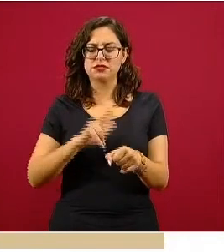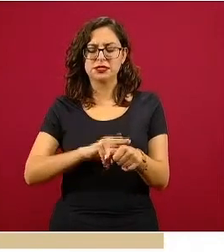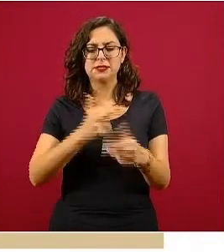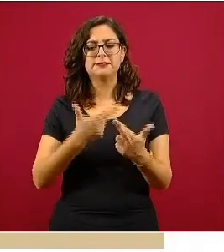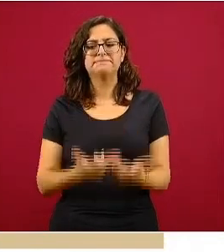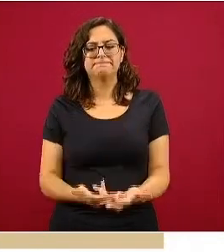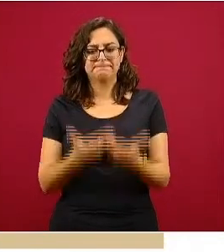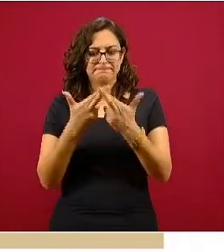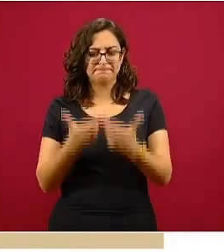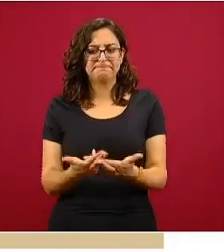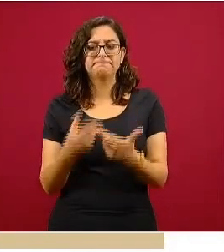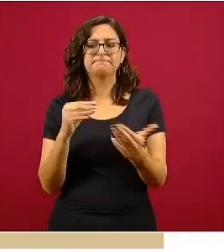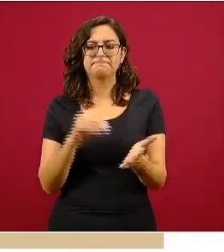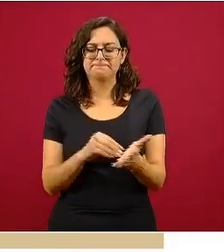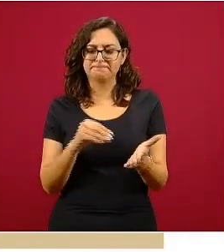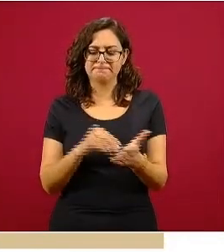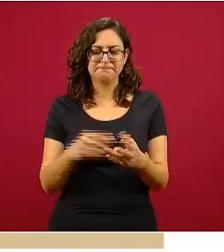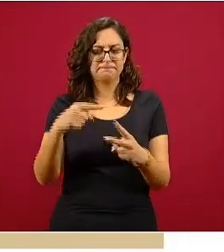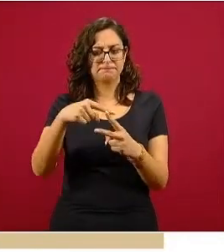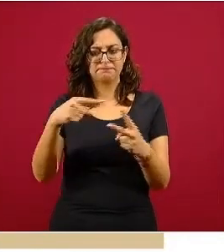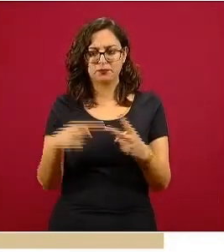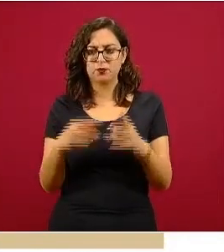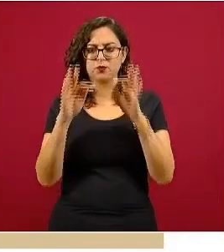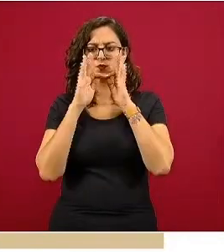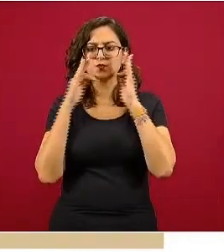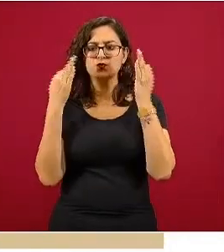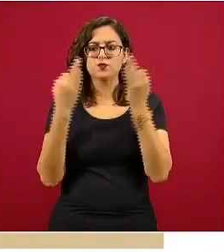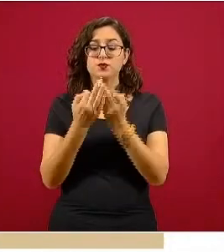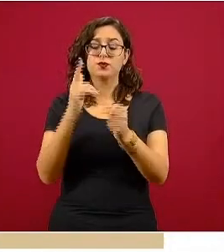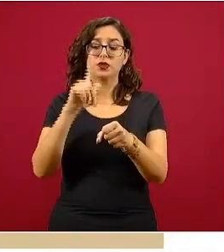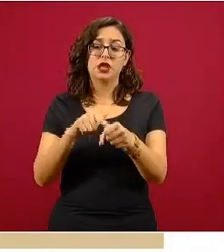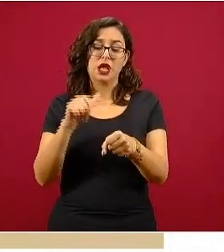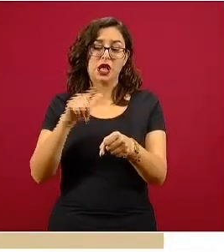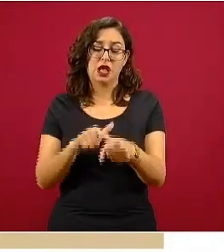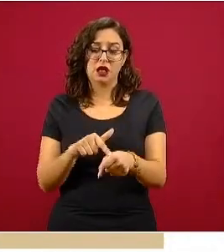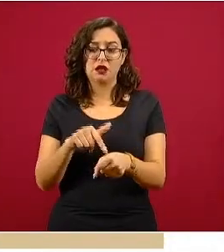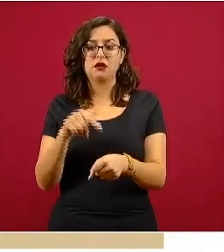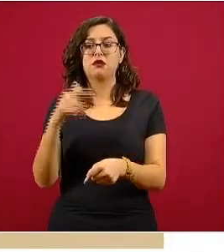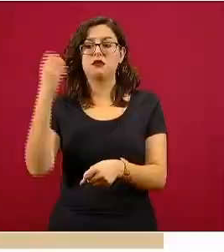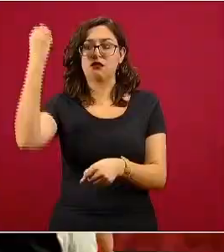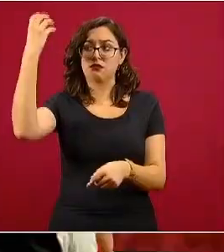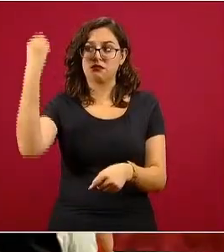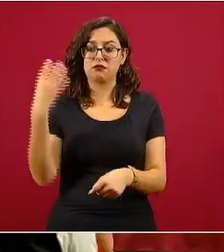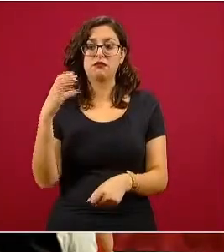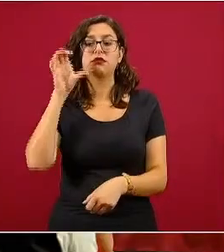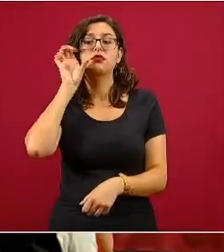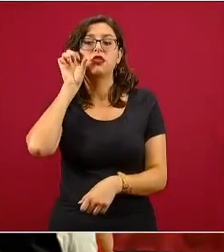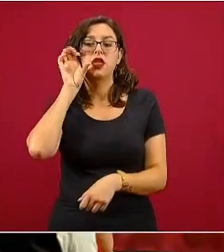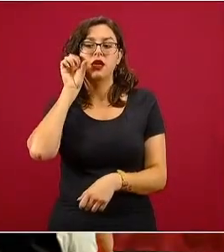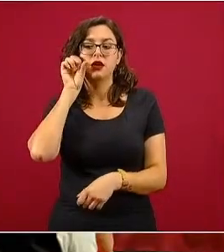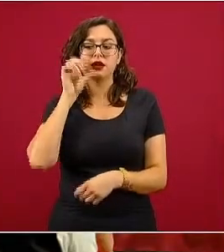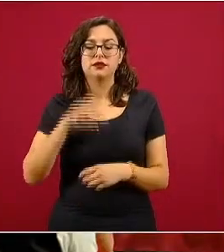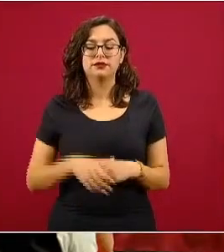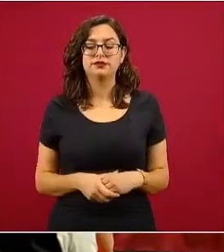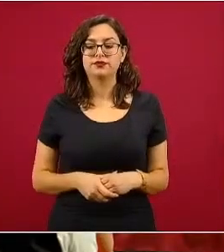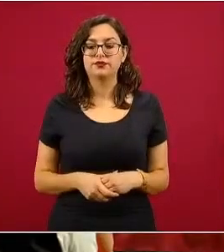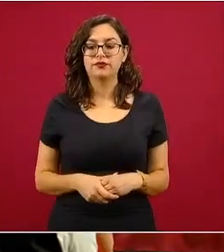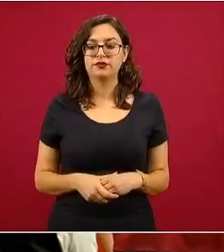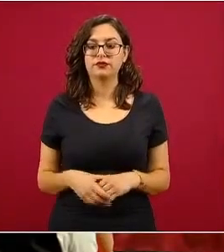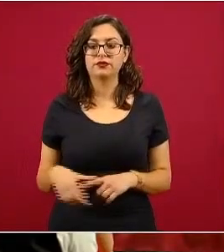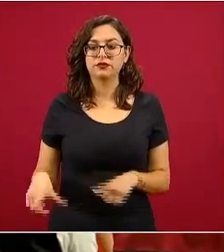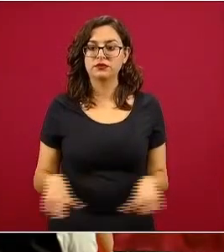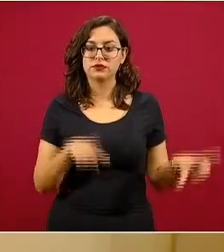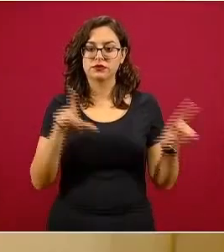disponibilidad en ambos tipos de camas, está en semáforo naranja. Veamos la siguiente diapositiva. La tendencia